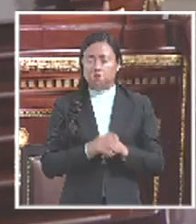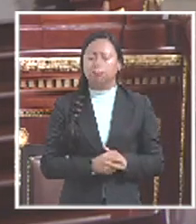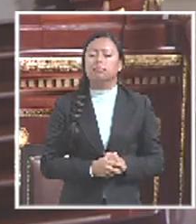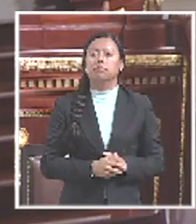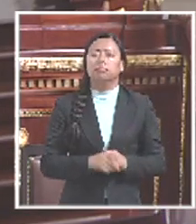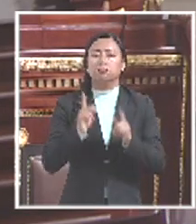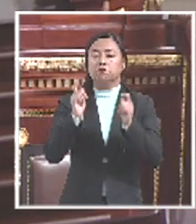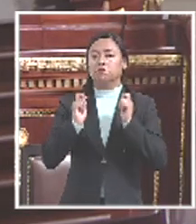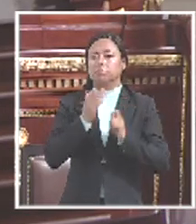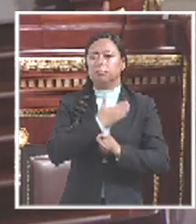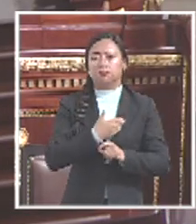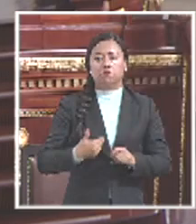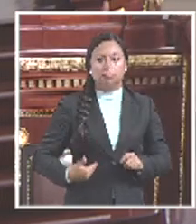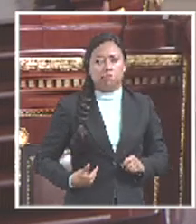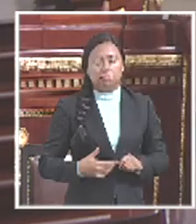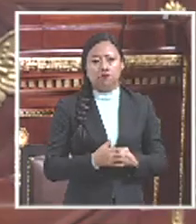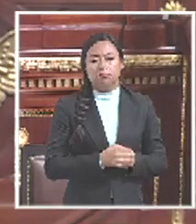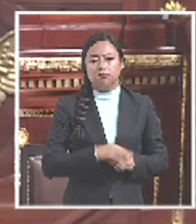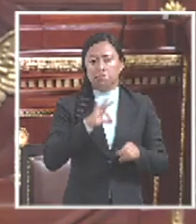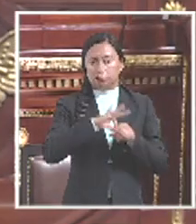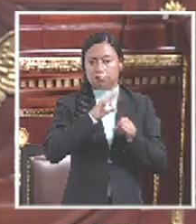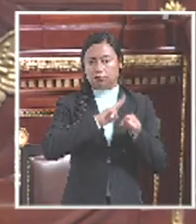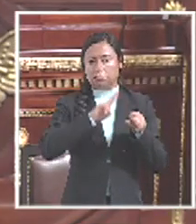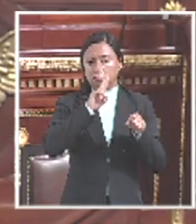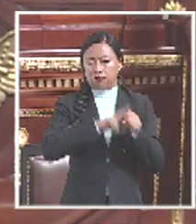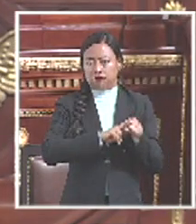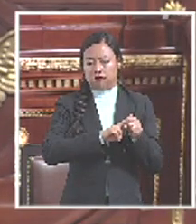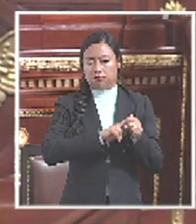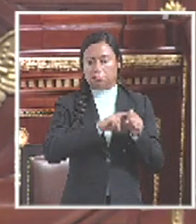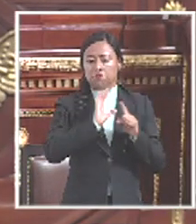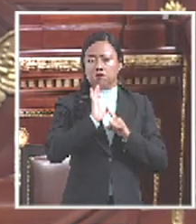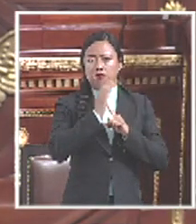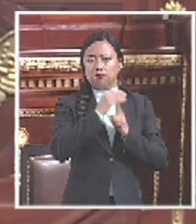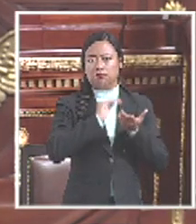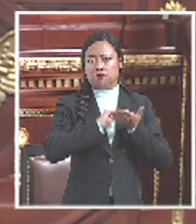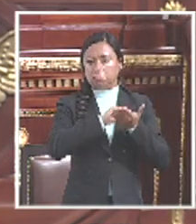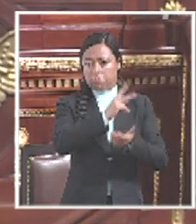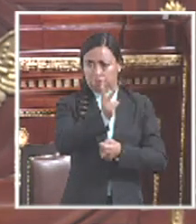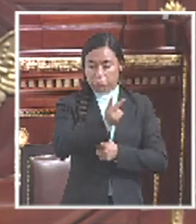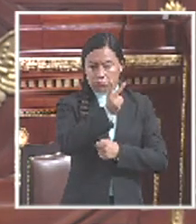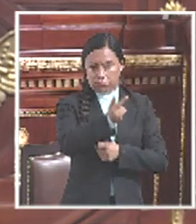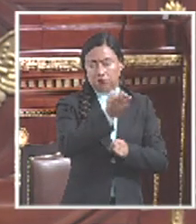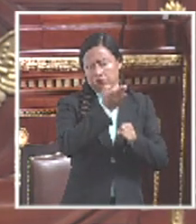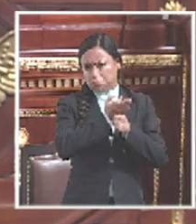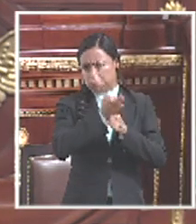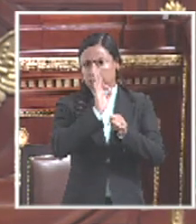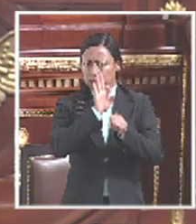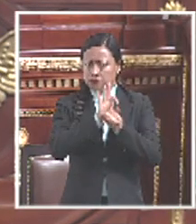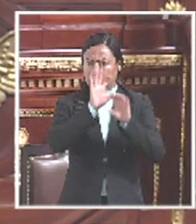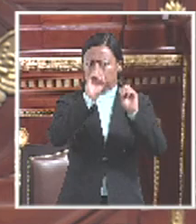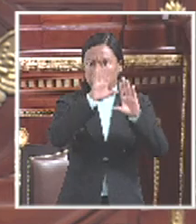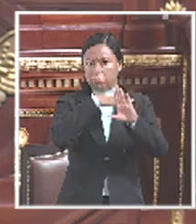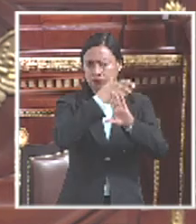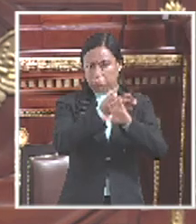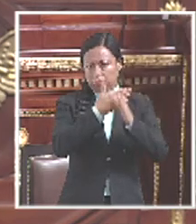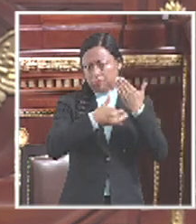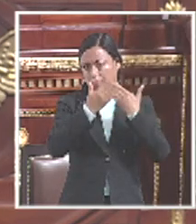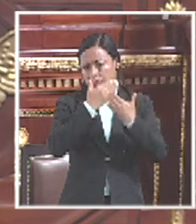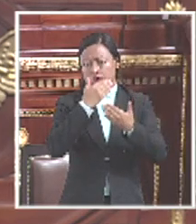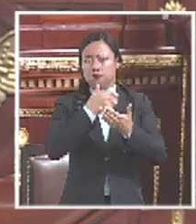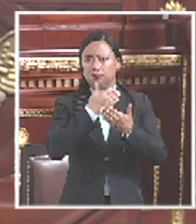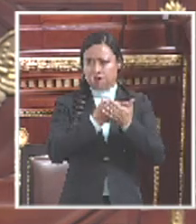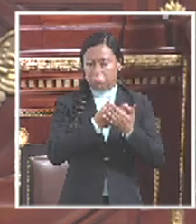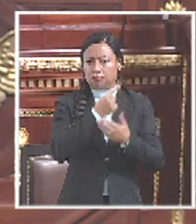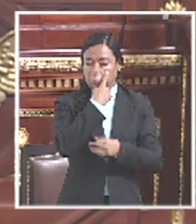Por instrucciones de la Presidencia y en votación económica, se consulta a la Comisión Permanente si está a favor o en contra de la propuesta sometida a su